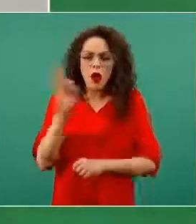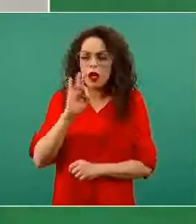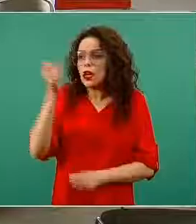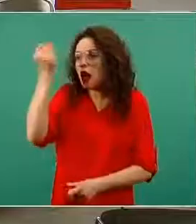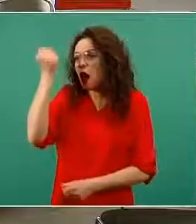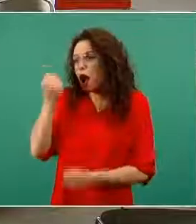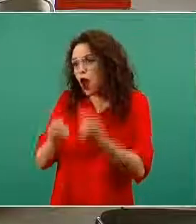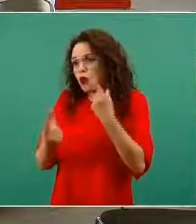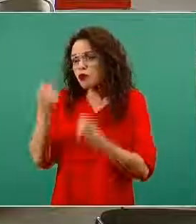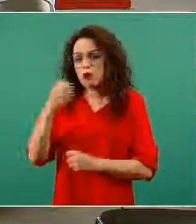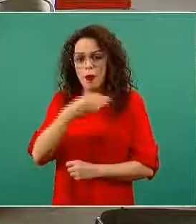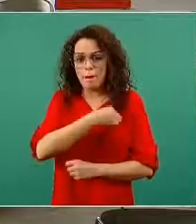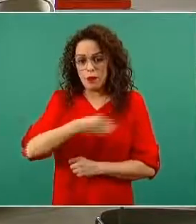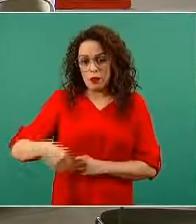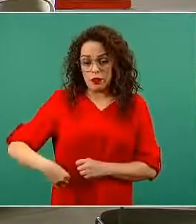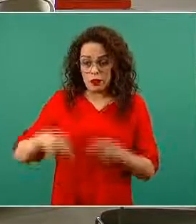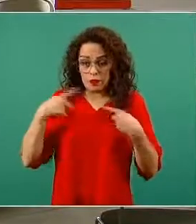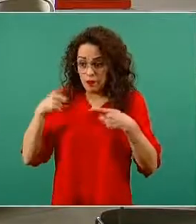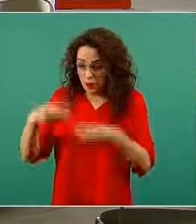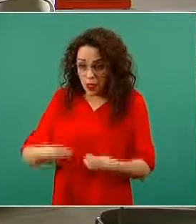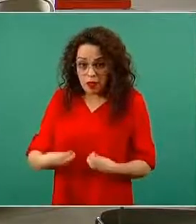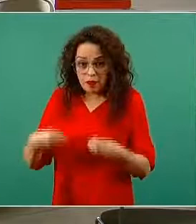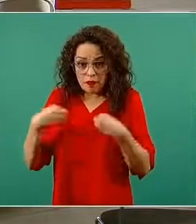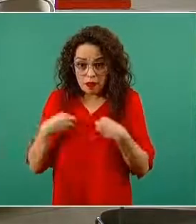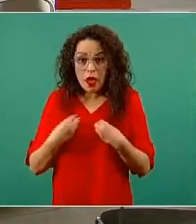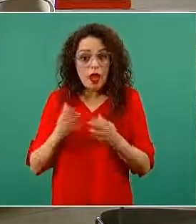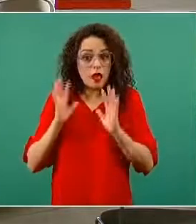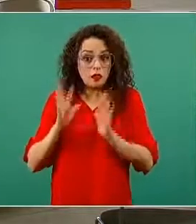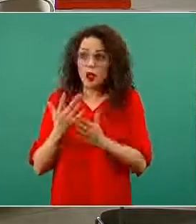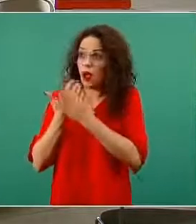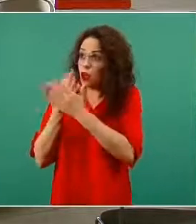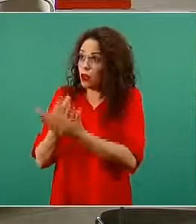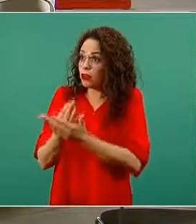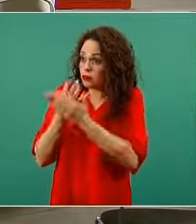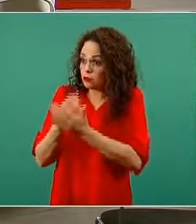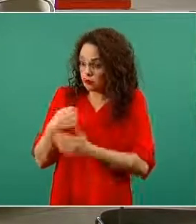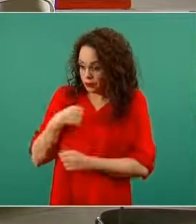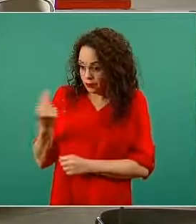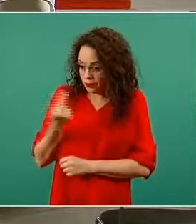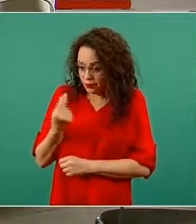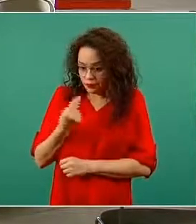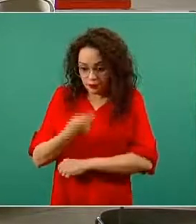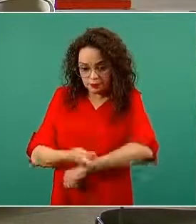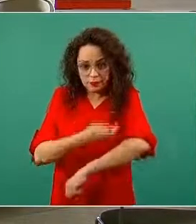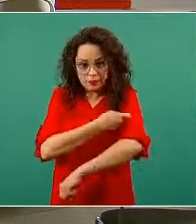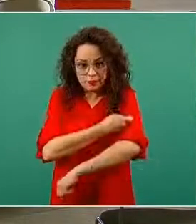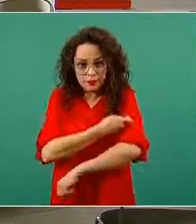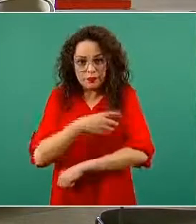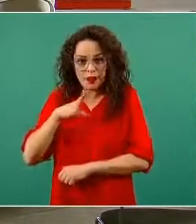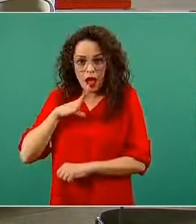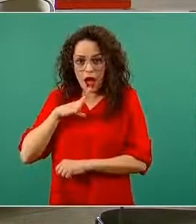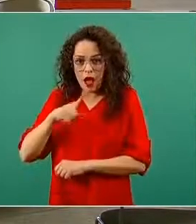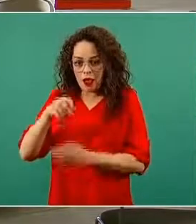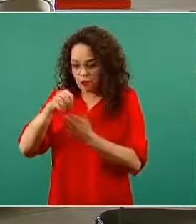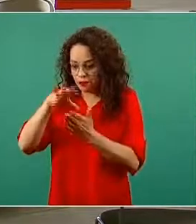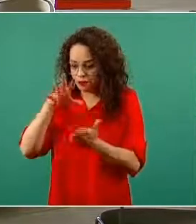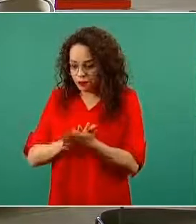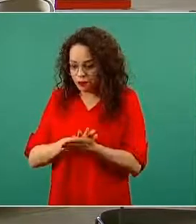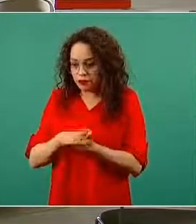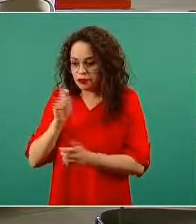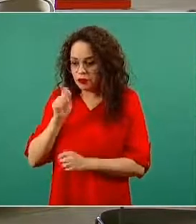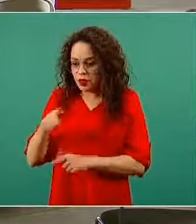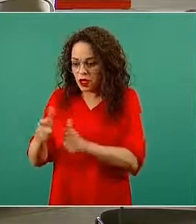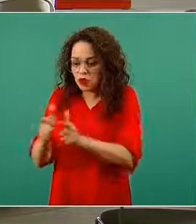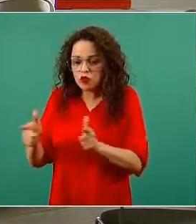municipio en donde sus pobladores que ya les toca la vacuna, es decir, que ya están dentro de los grupos identificados para la misma, por